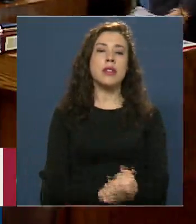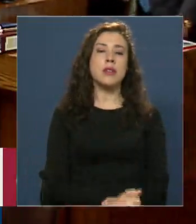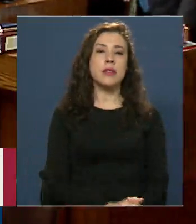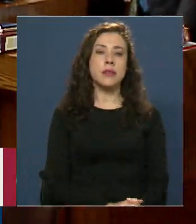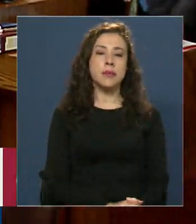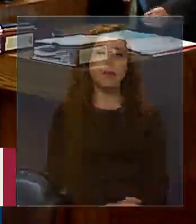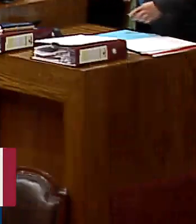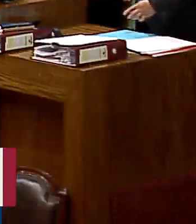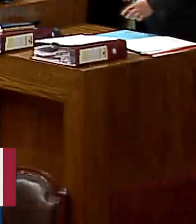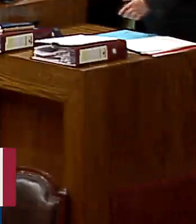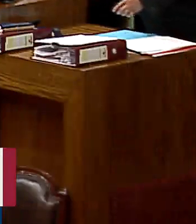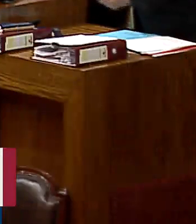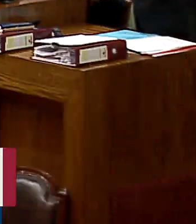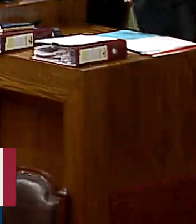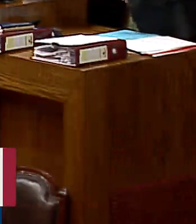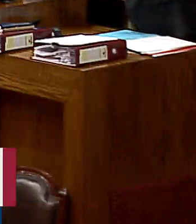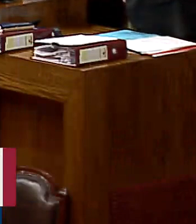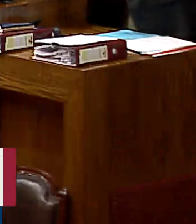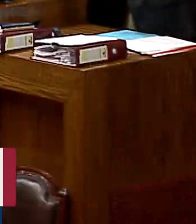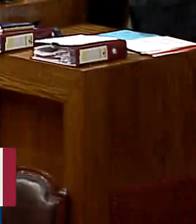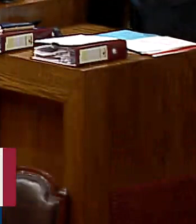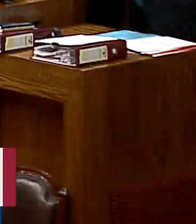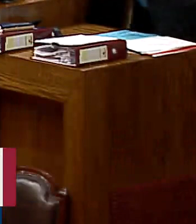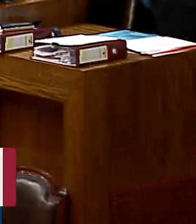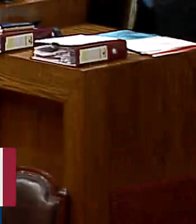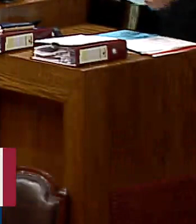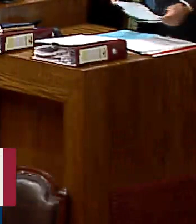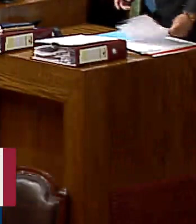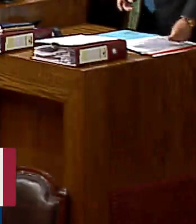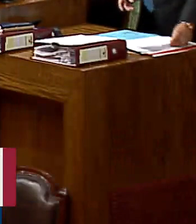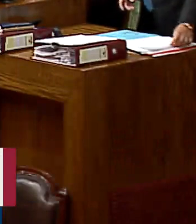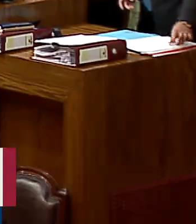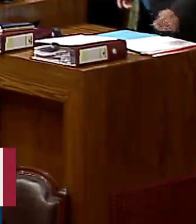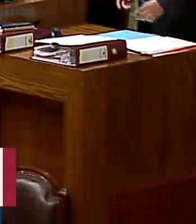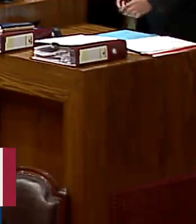Presidente. De Hacienda, la diputada Cid. Tiene la palabra diputada Hertz.